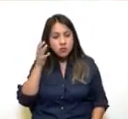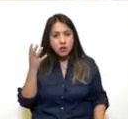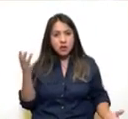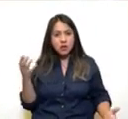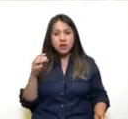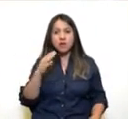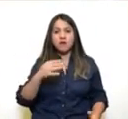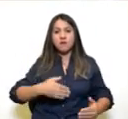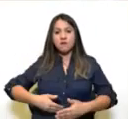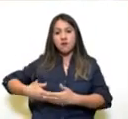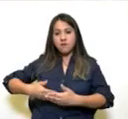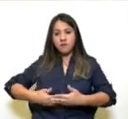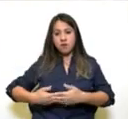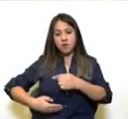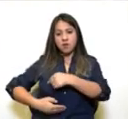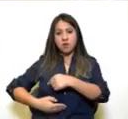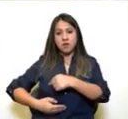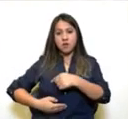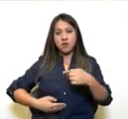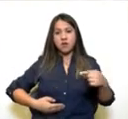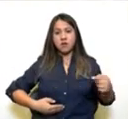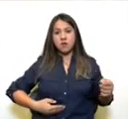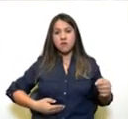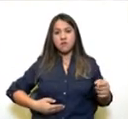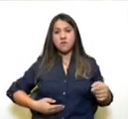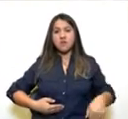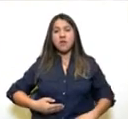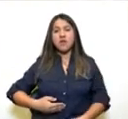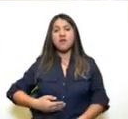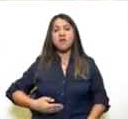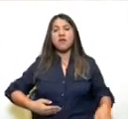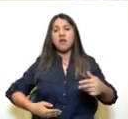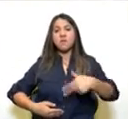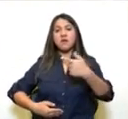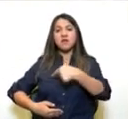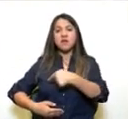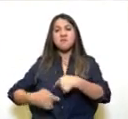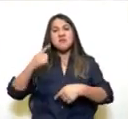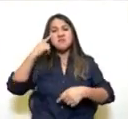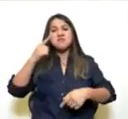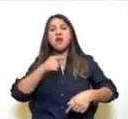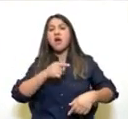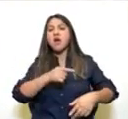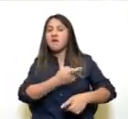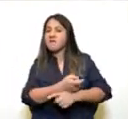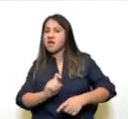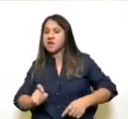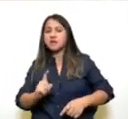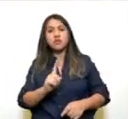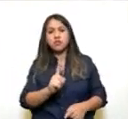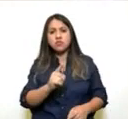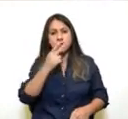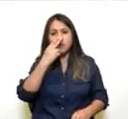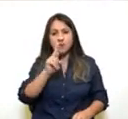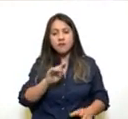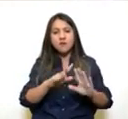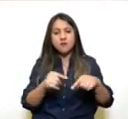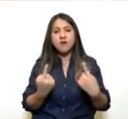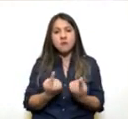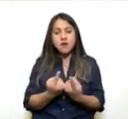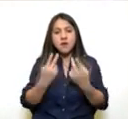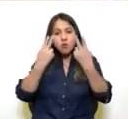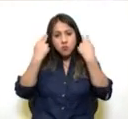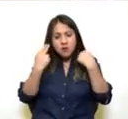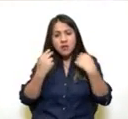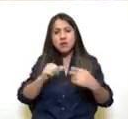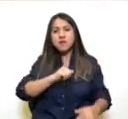baltasar era producto de un ajuste de cuenta y no una familia humilde con un proyecto de